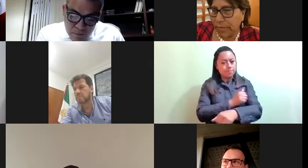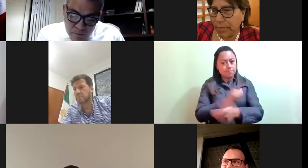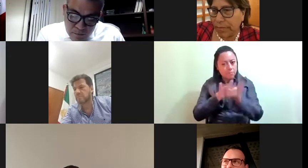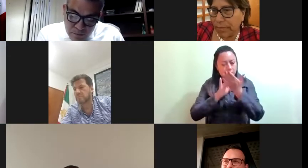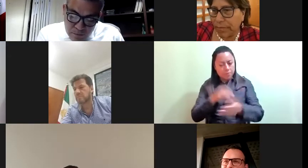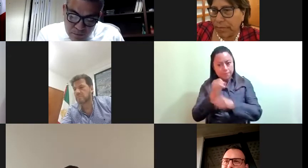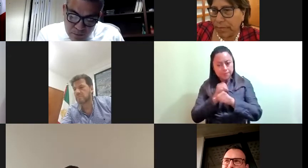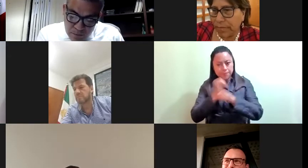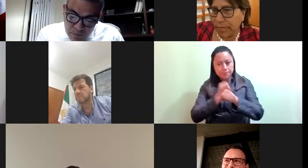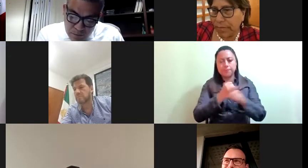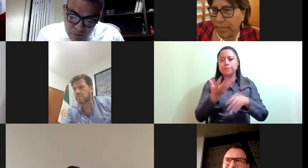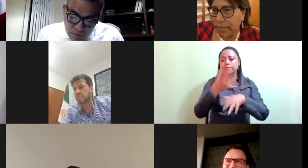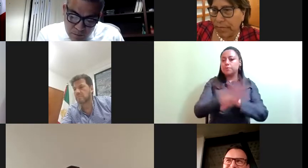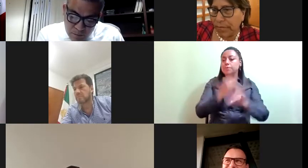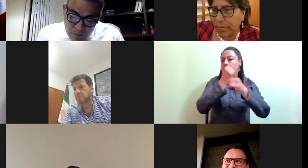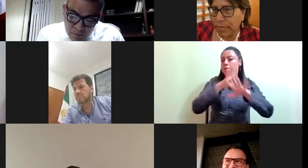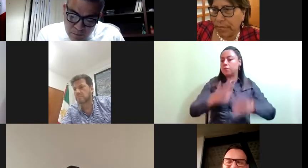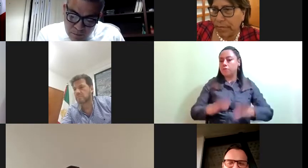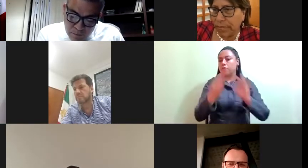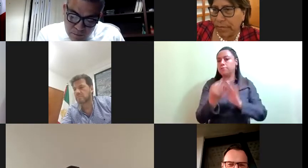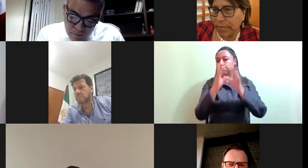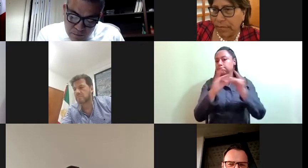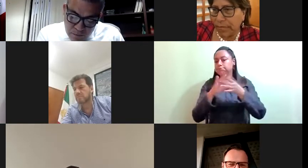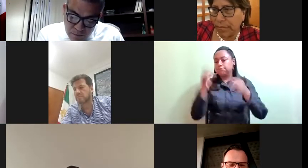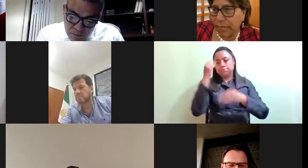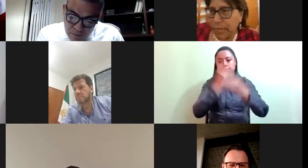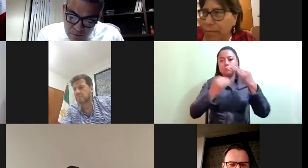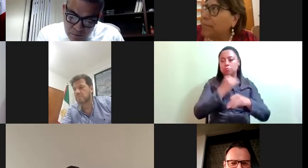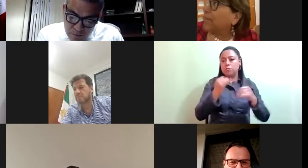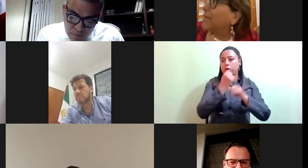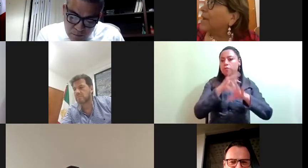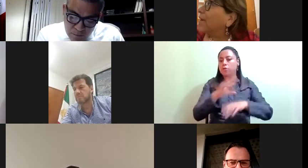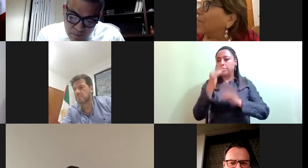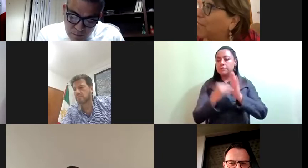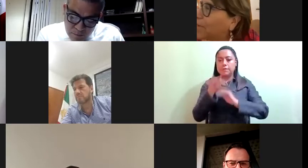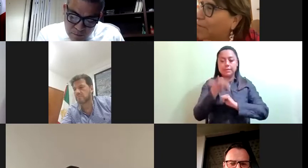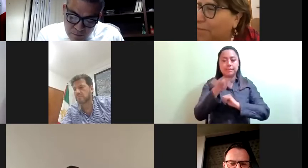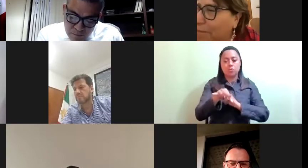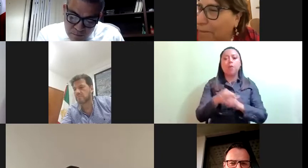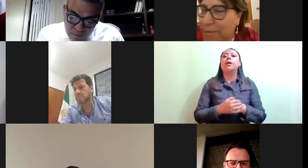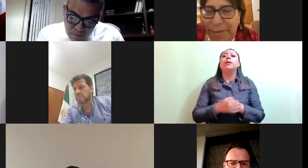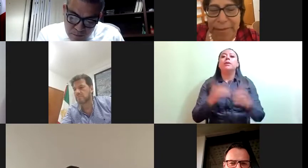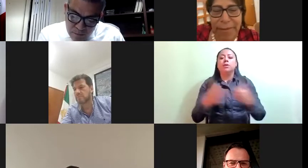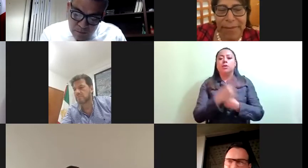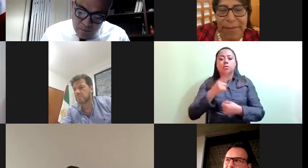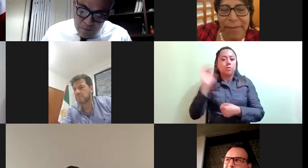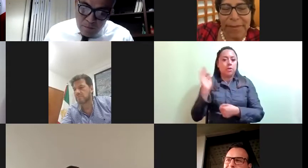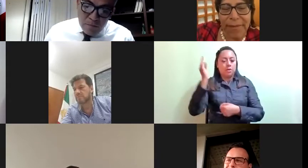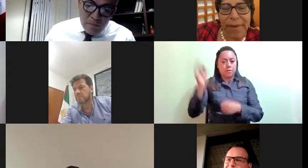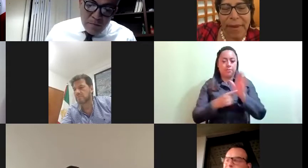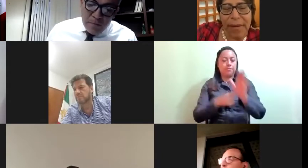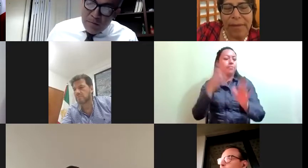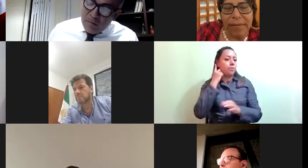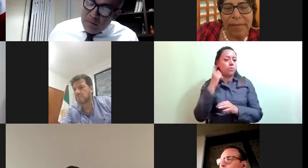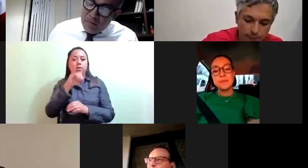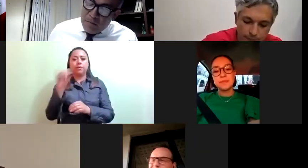el informe de la cuenta pública de 2019 presentado por la Auditoría Superior de la Federación, suscrita por el diputado Jorge Gaviño Ambriz, integrante del Juego